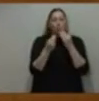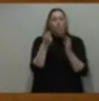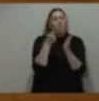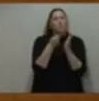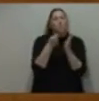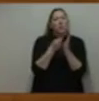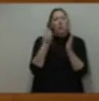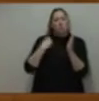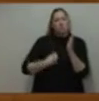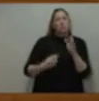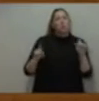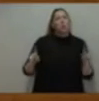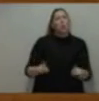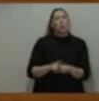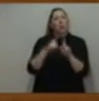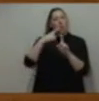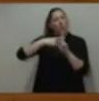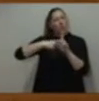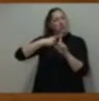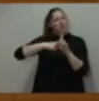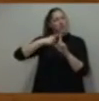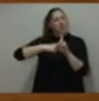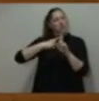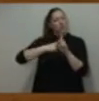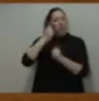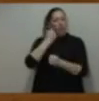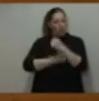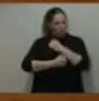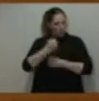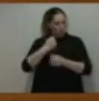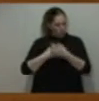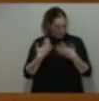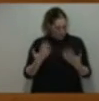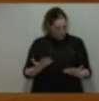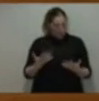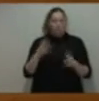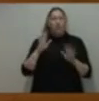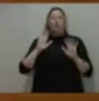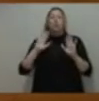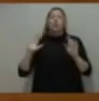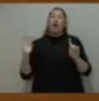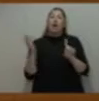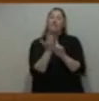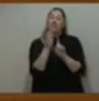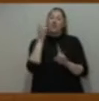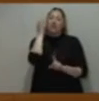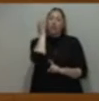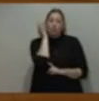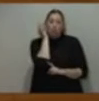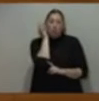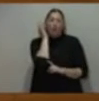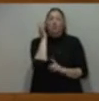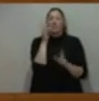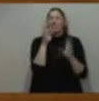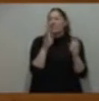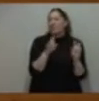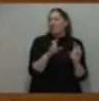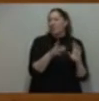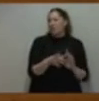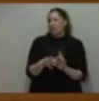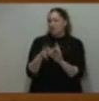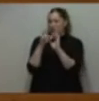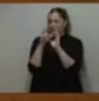mismo independientemente de su nivel de renta y, por lo tanto, afecta a las mujeres por una cuestión que sí nos afecta